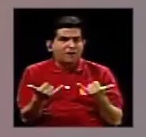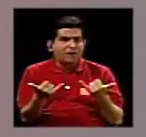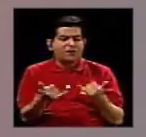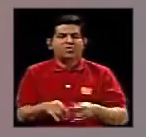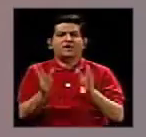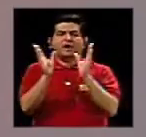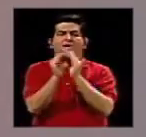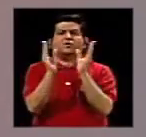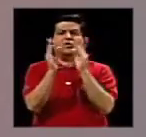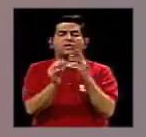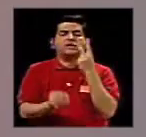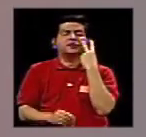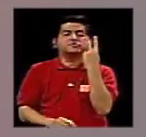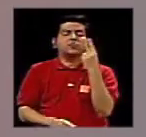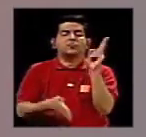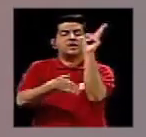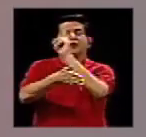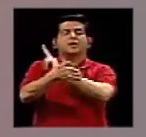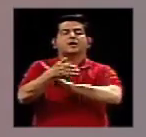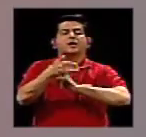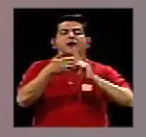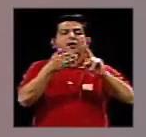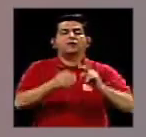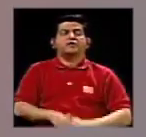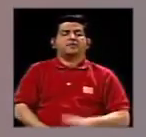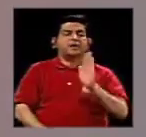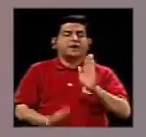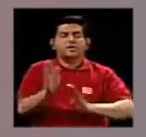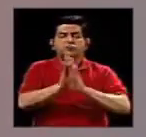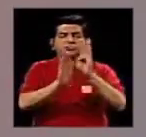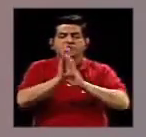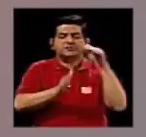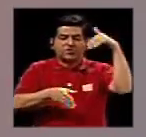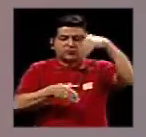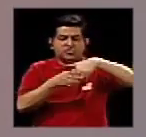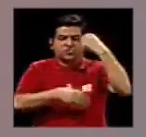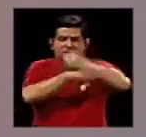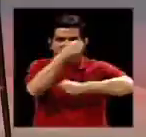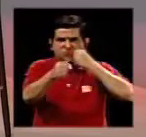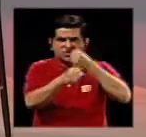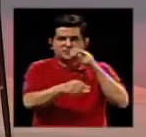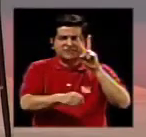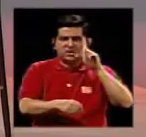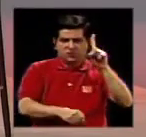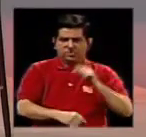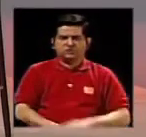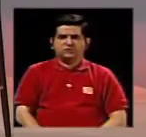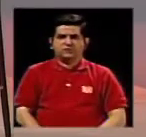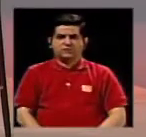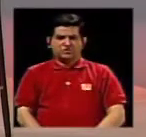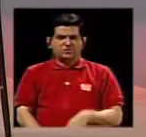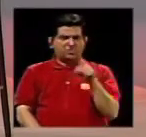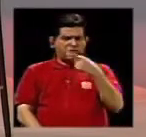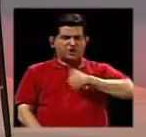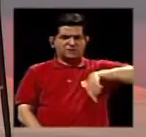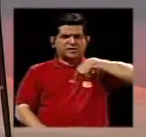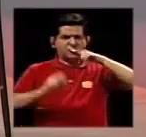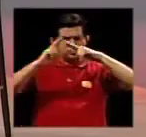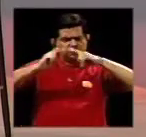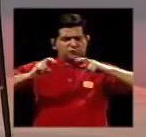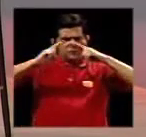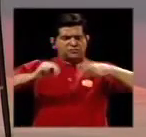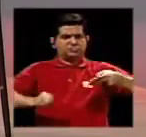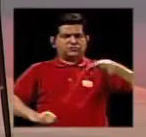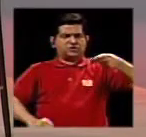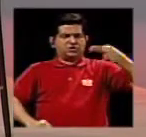un congreso para ver a la universidad en el desarrollo del siglo XXI Entonces eso nos hace repasar un poco